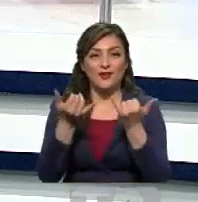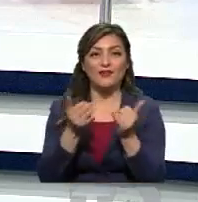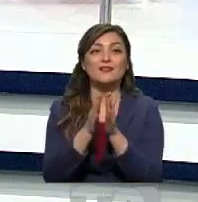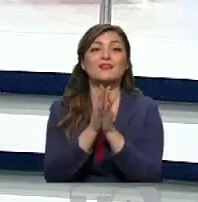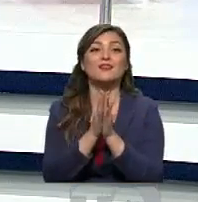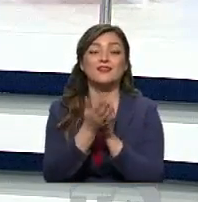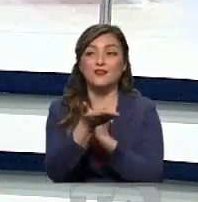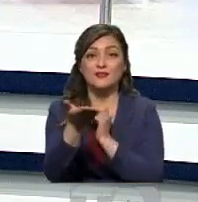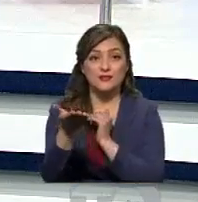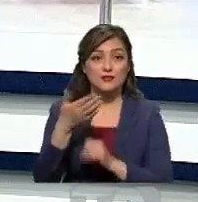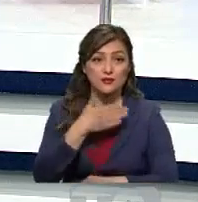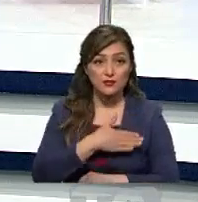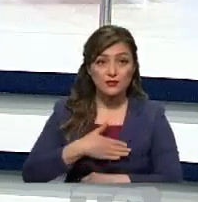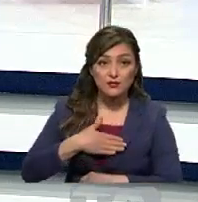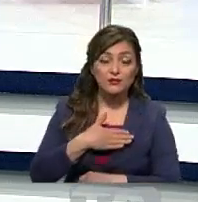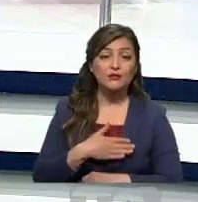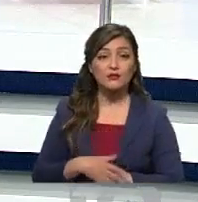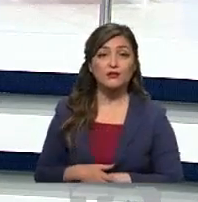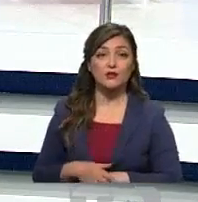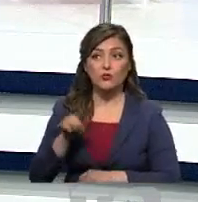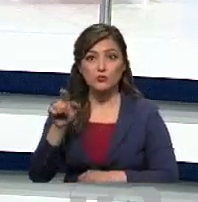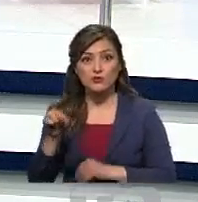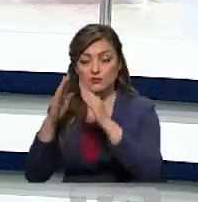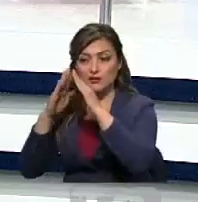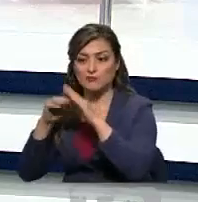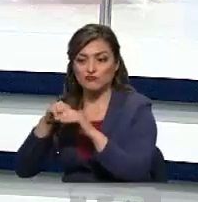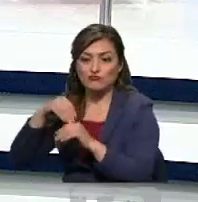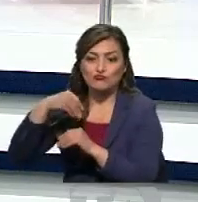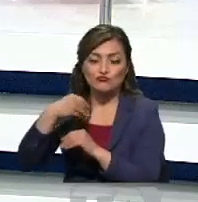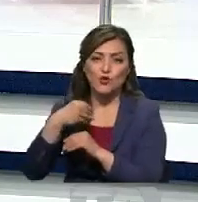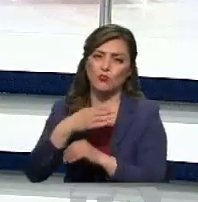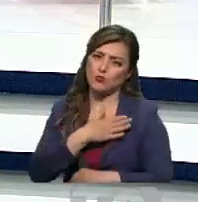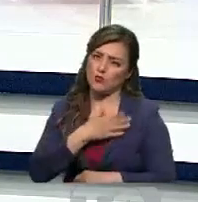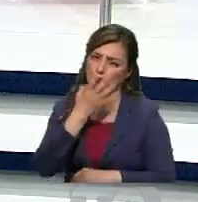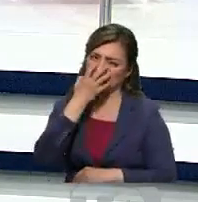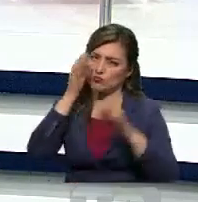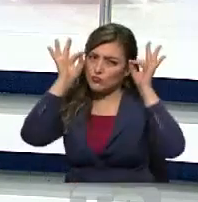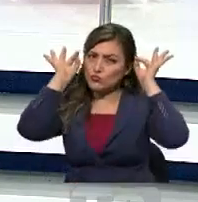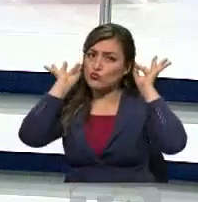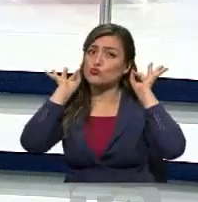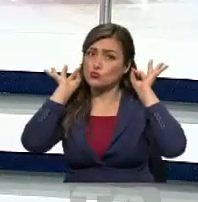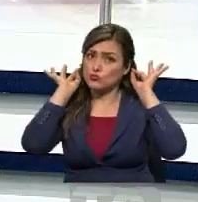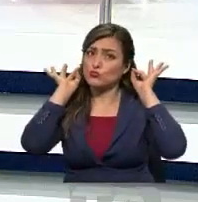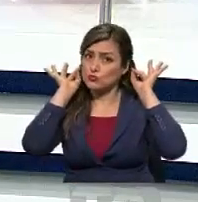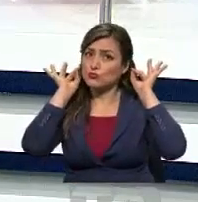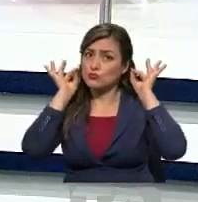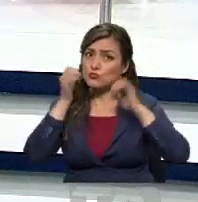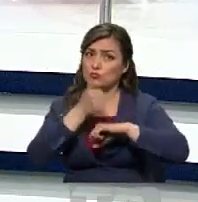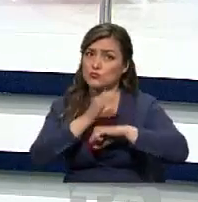todos ustedes que si por favor va a salir de casa, no se olvide de usar su mascarilla, se están haciendo algunos